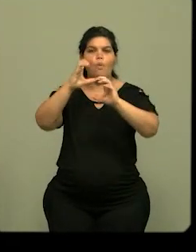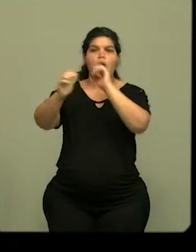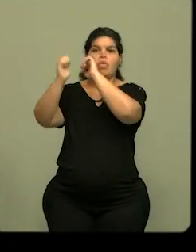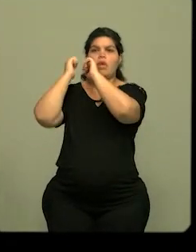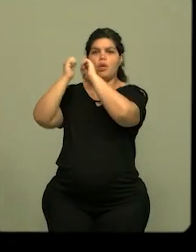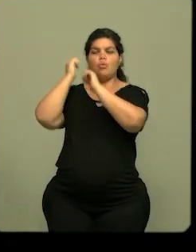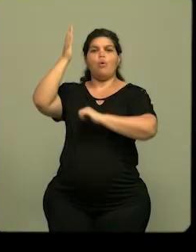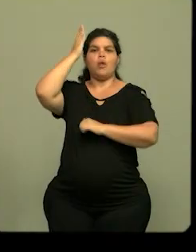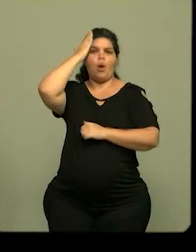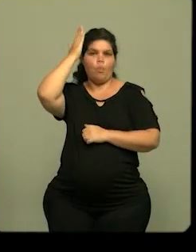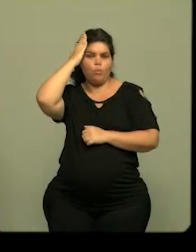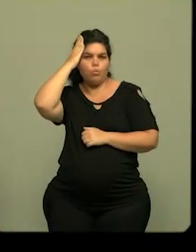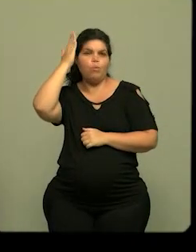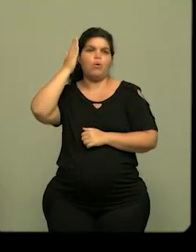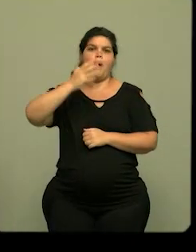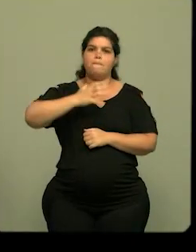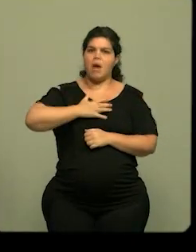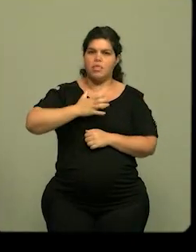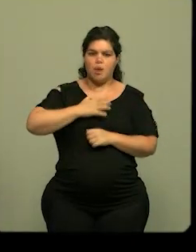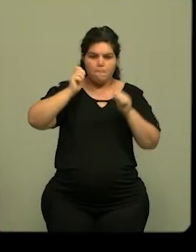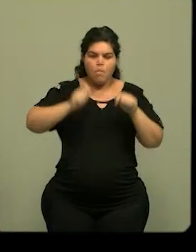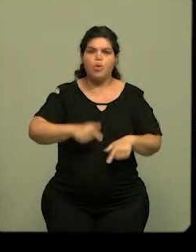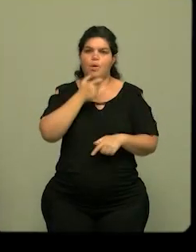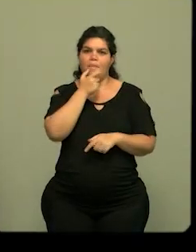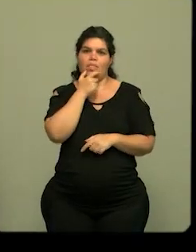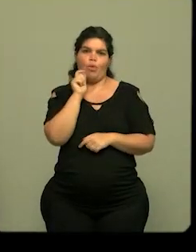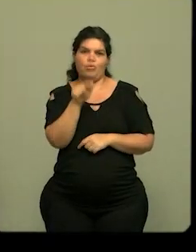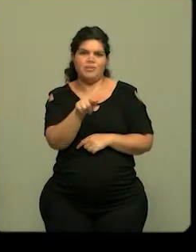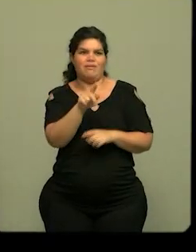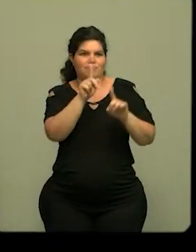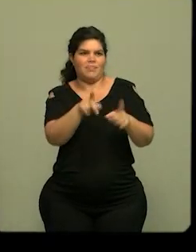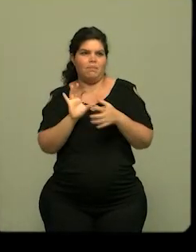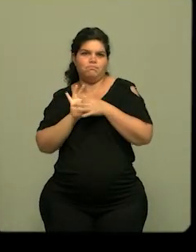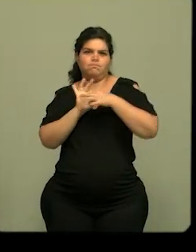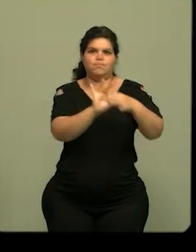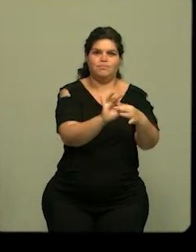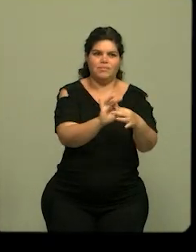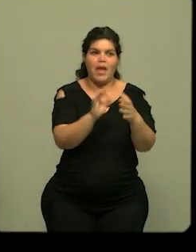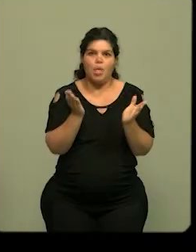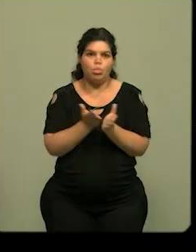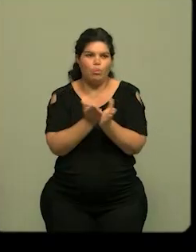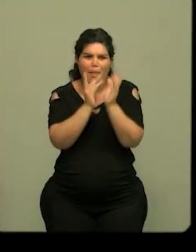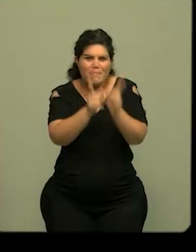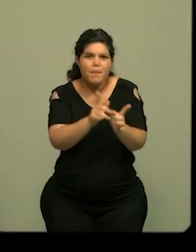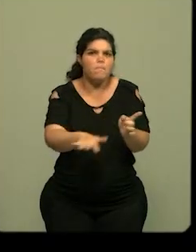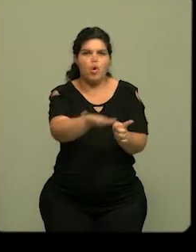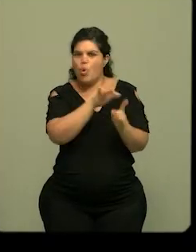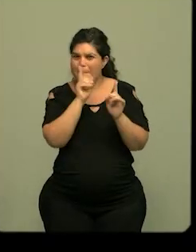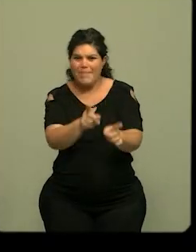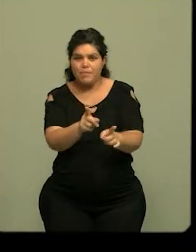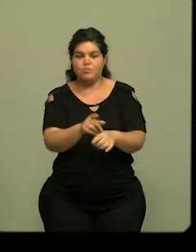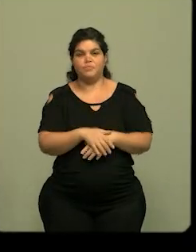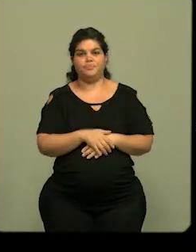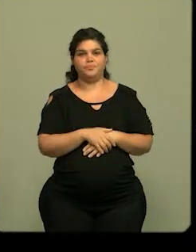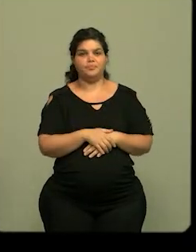parte del patrimonio de la provincia en este caso, y también repasarlo en esto que es esta carrera, ¿no? Exactamente, tiene que ver, bueno, a ver, nosotros